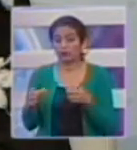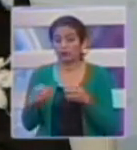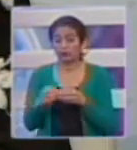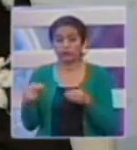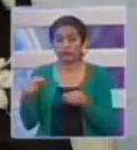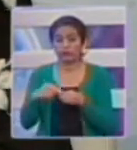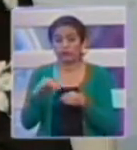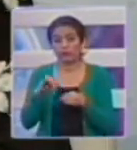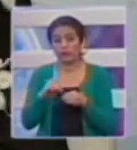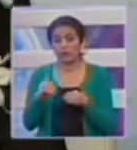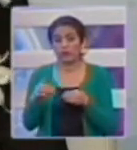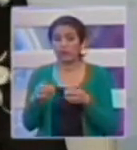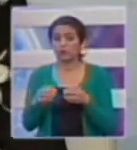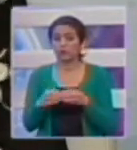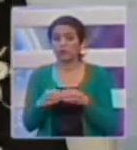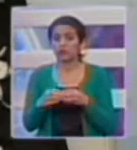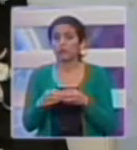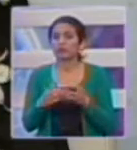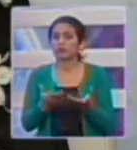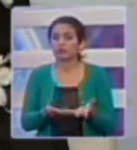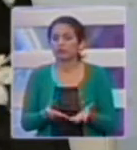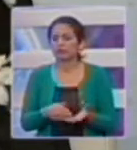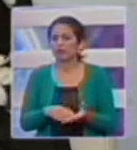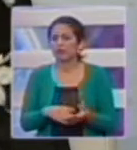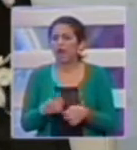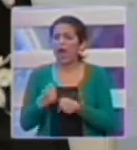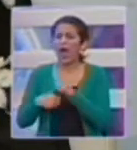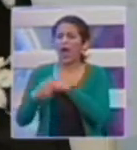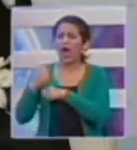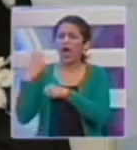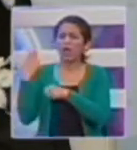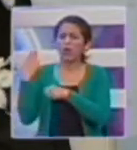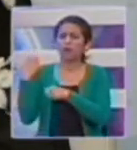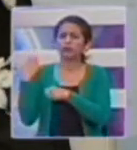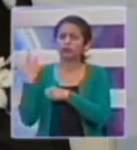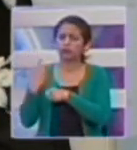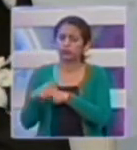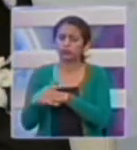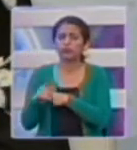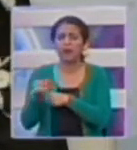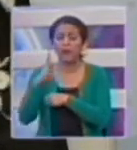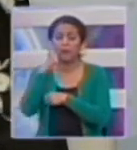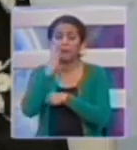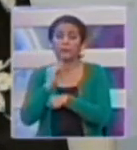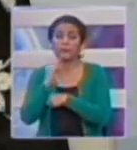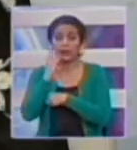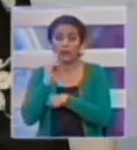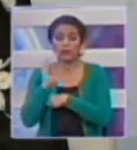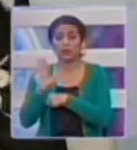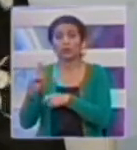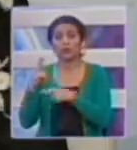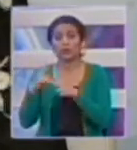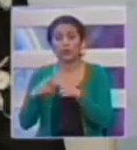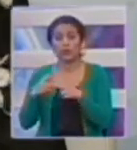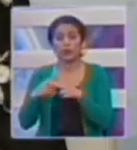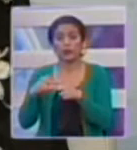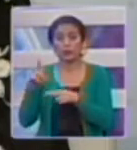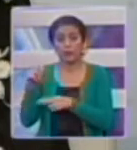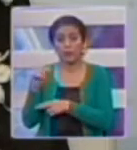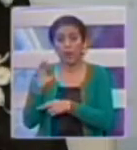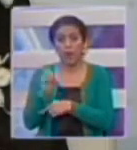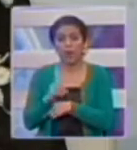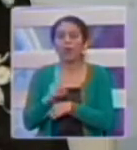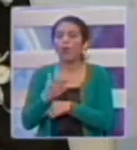de servicio al país, no solamente desde la política, y un nombre que le puede aportar una opción al país. Es uno de los nombres que se